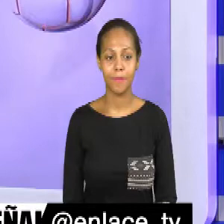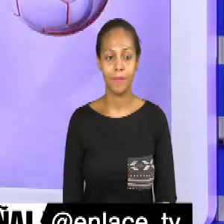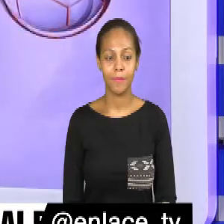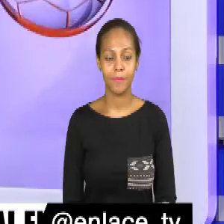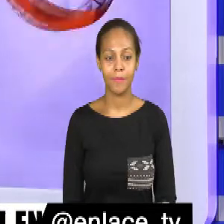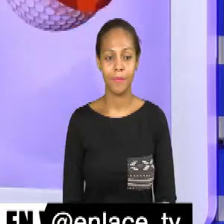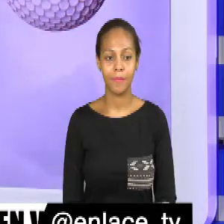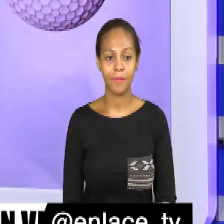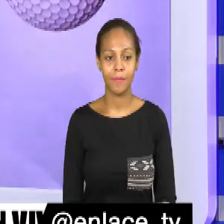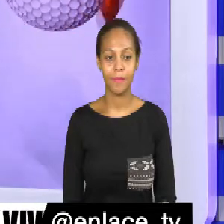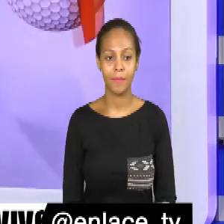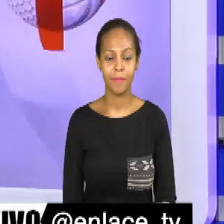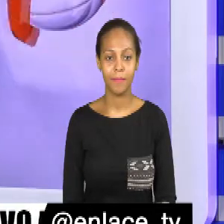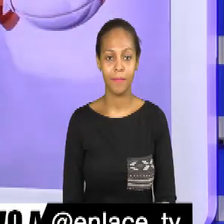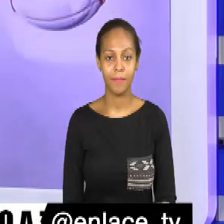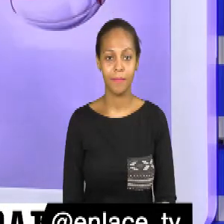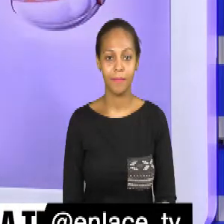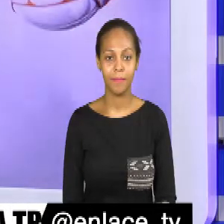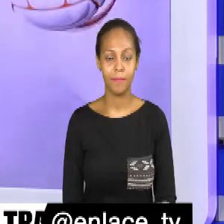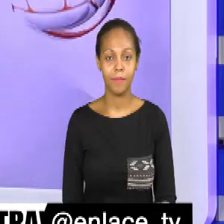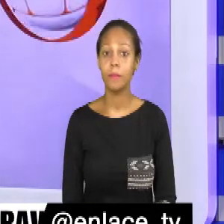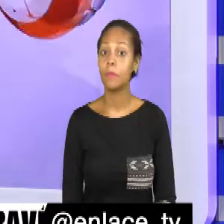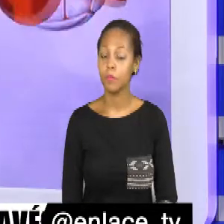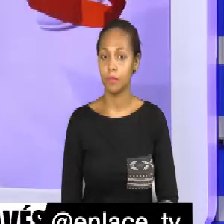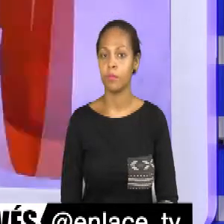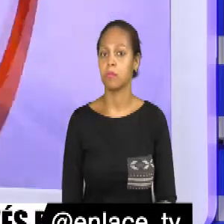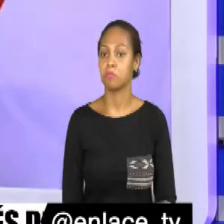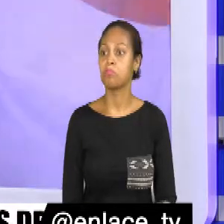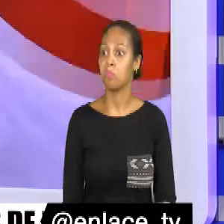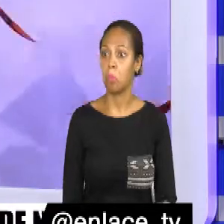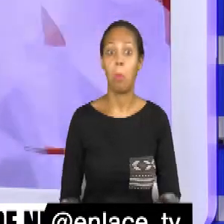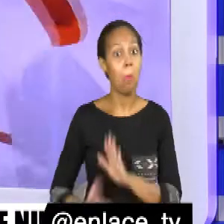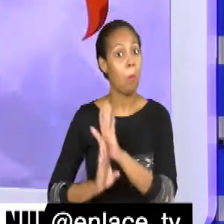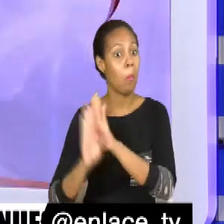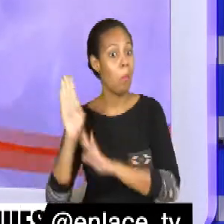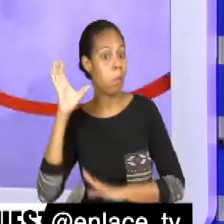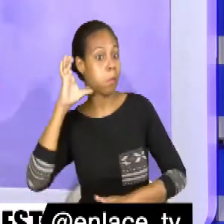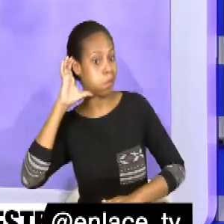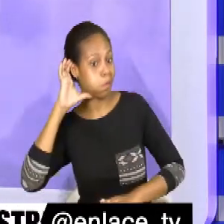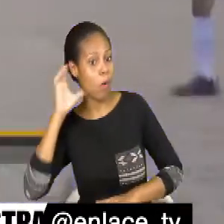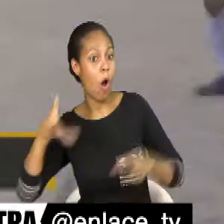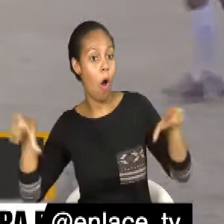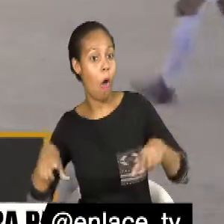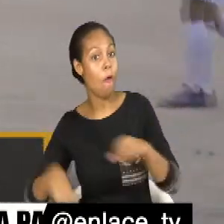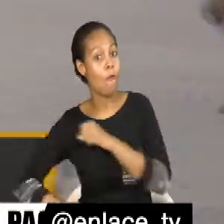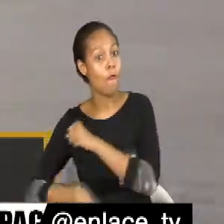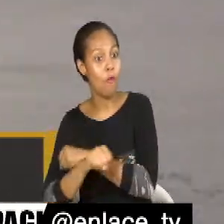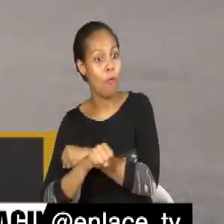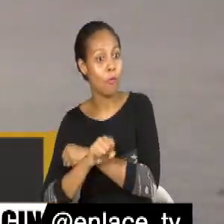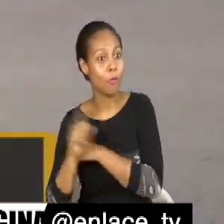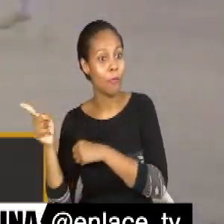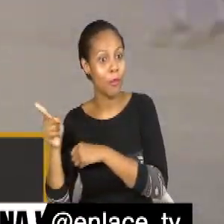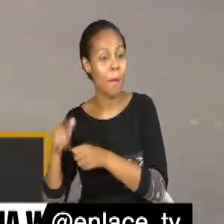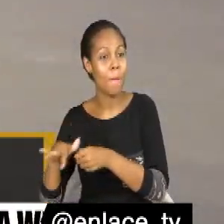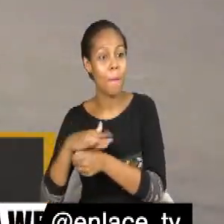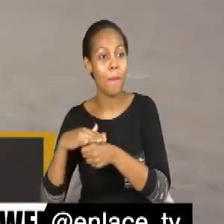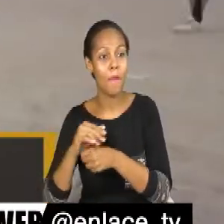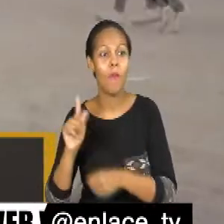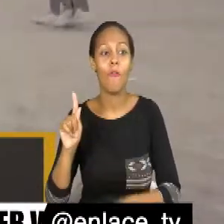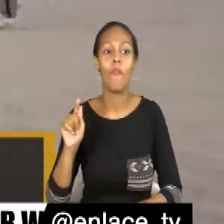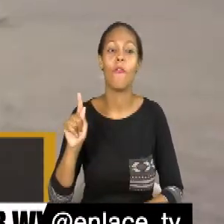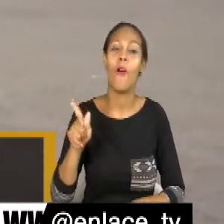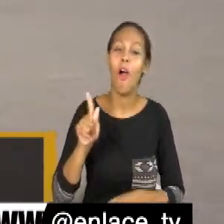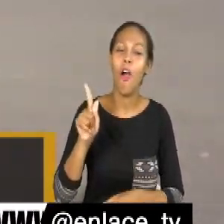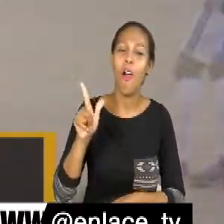Y con éxito avanza el torneo de minifútbol que se juega allí en el barrio Ciudad de la Pipa. Se juegan con éxito los partidos de fútbol de la